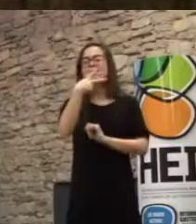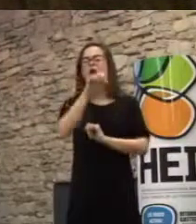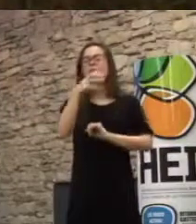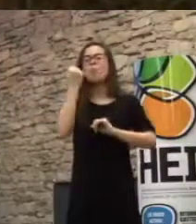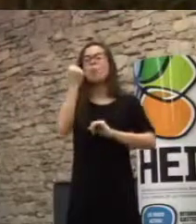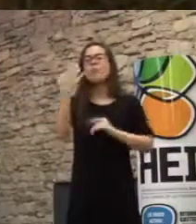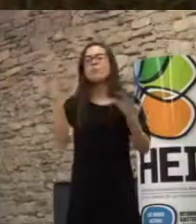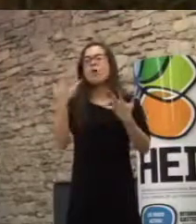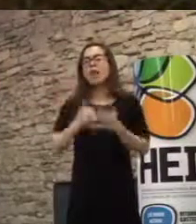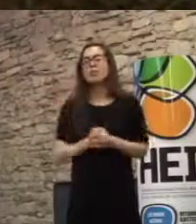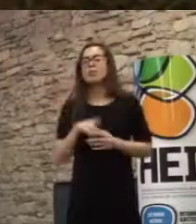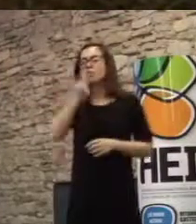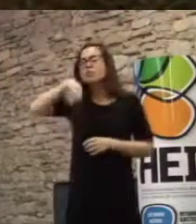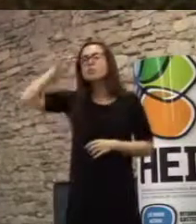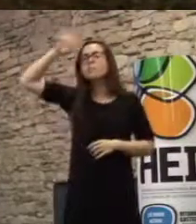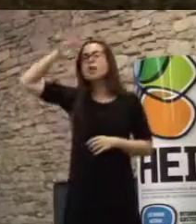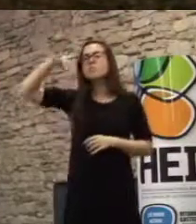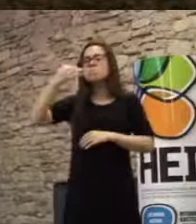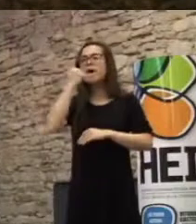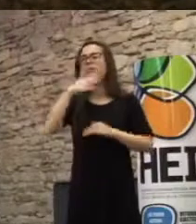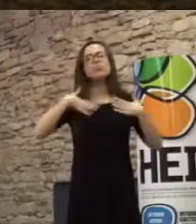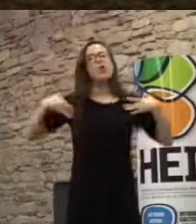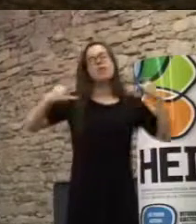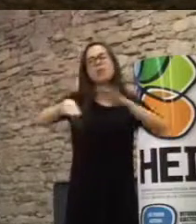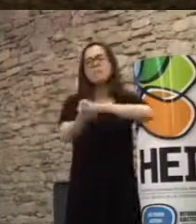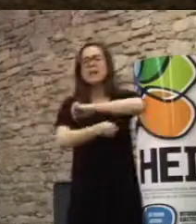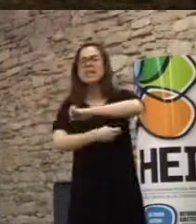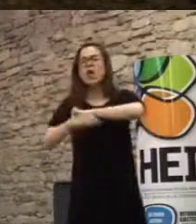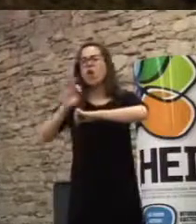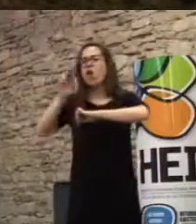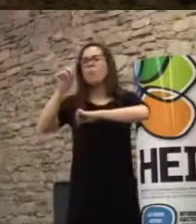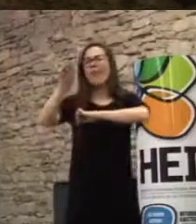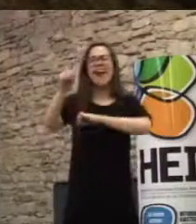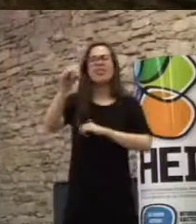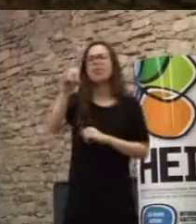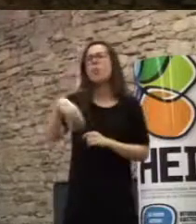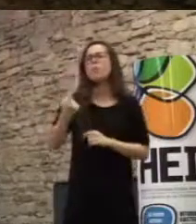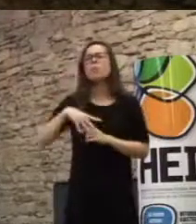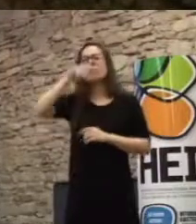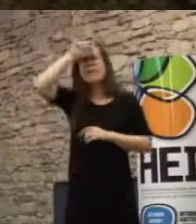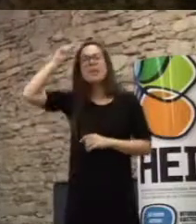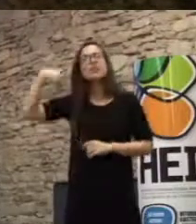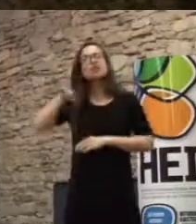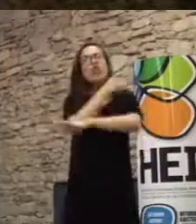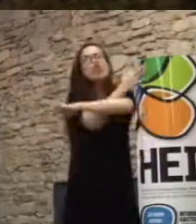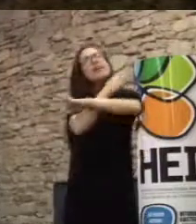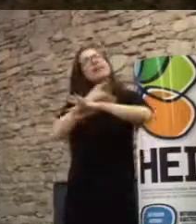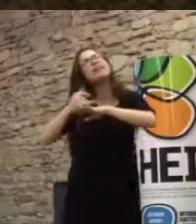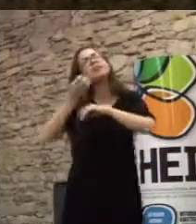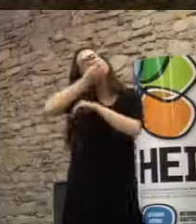vitoria o cualquier parque que os podáis imaginar el prado yo que sé cualquier parque con césped margaritas es primavera